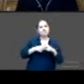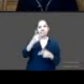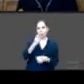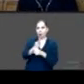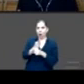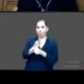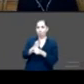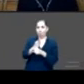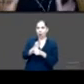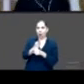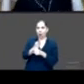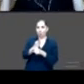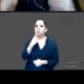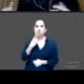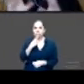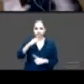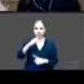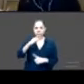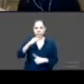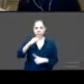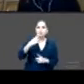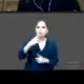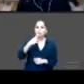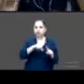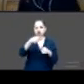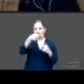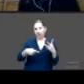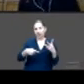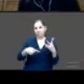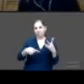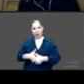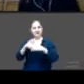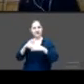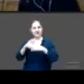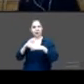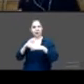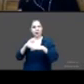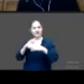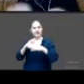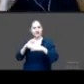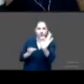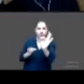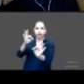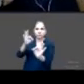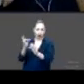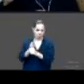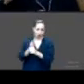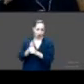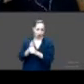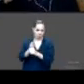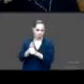anticonceptivos para la prevención. Entonces, esto es a grandes rasgos un poco el panorama del embarazo adolescente, de dónde partimos,